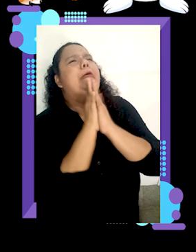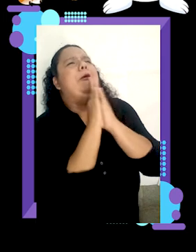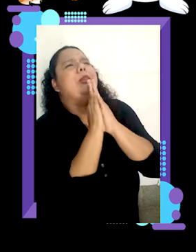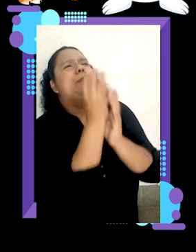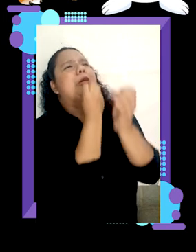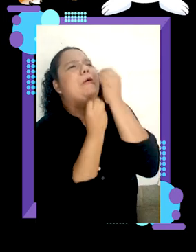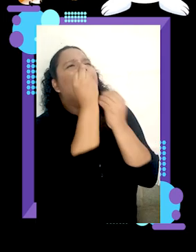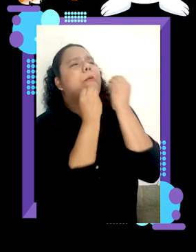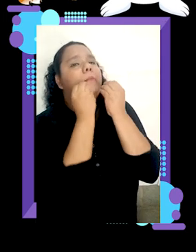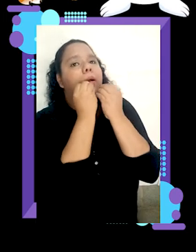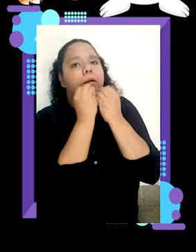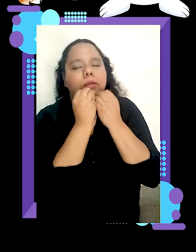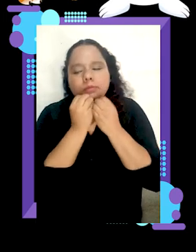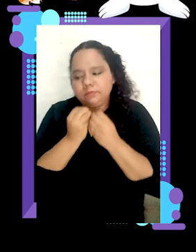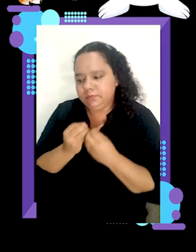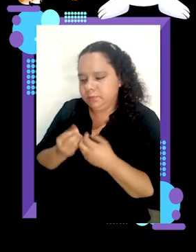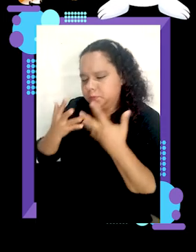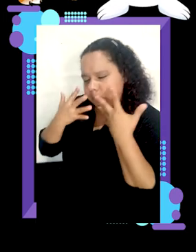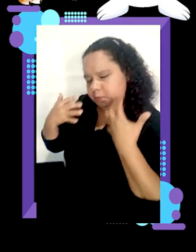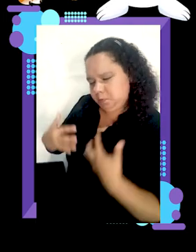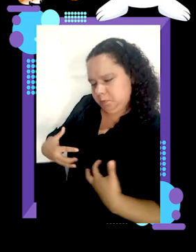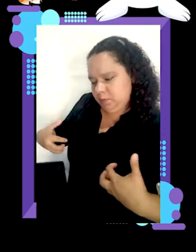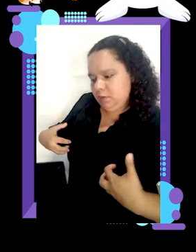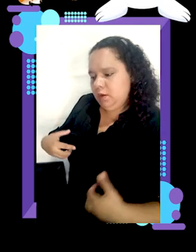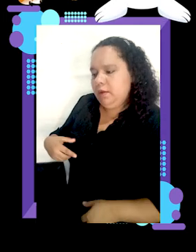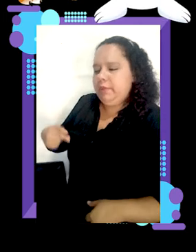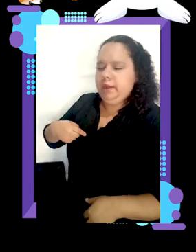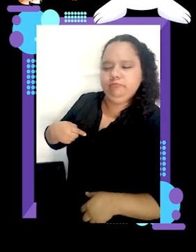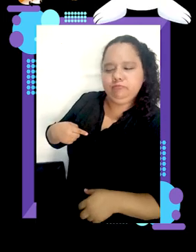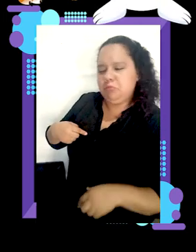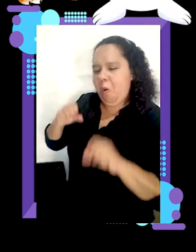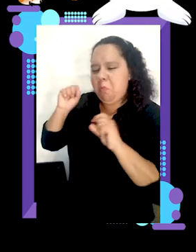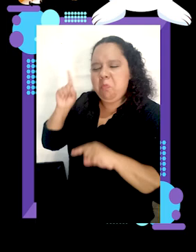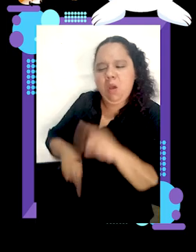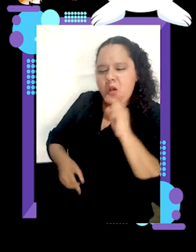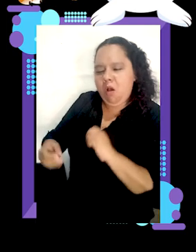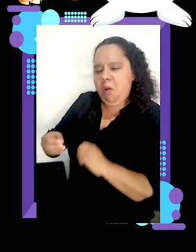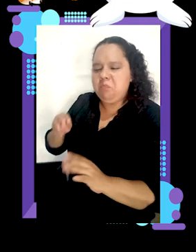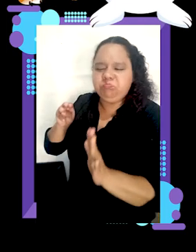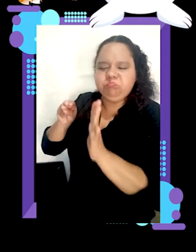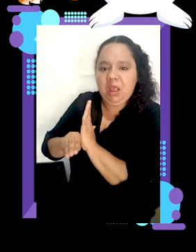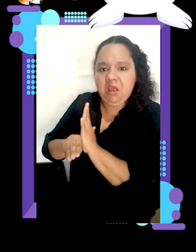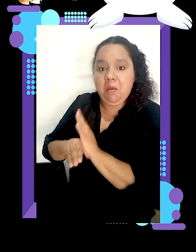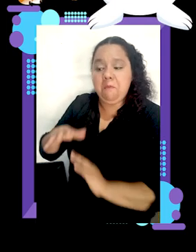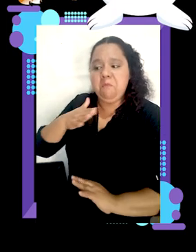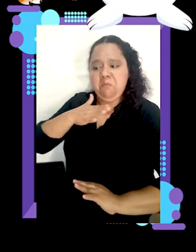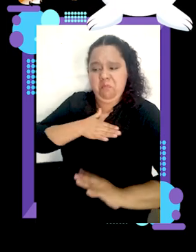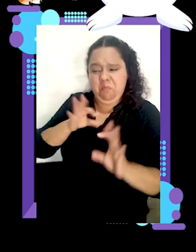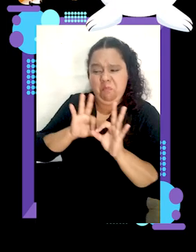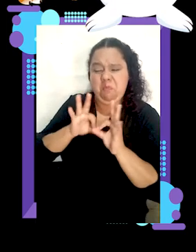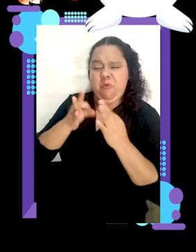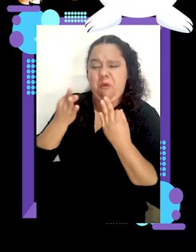tigre, no me comas. Y el tigre le dijo que él no era capaz de matarlo, pero que sí tenía